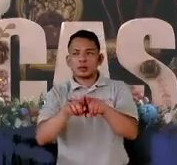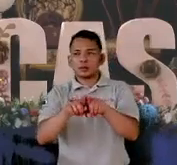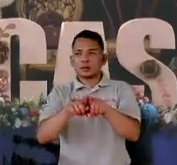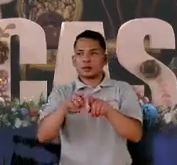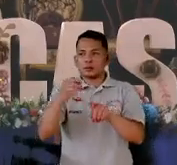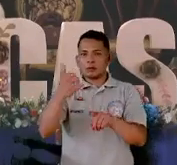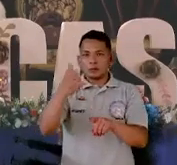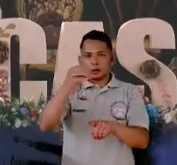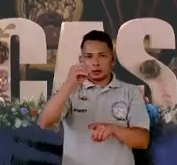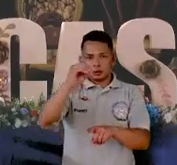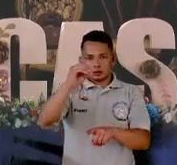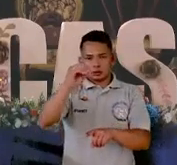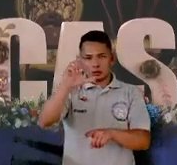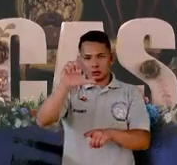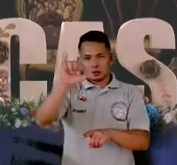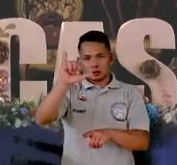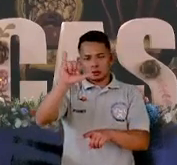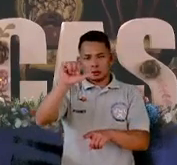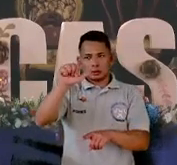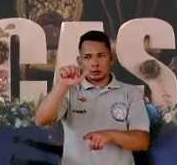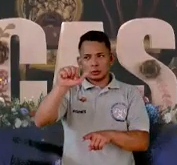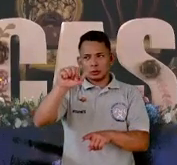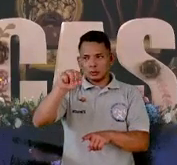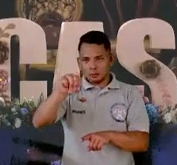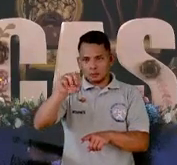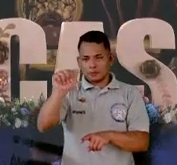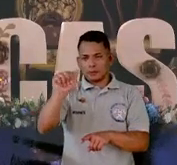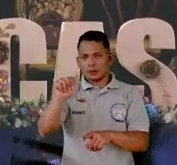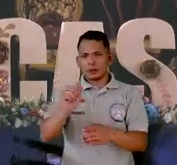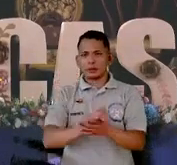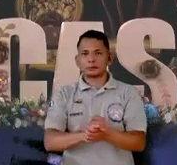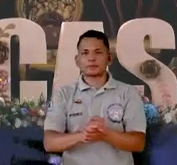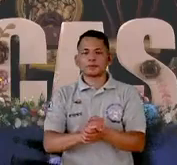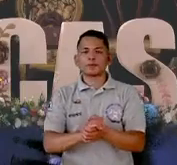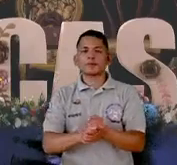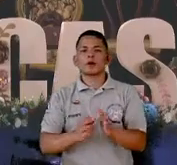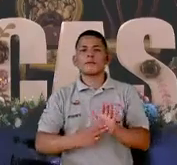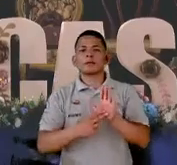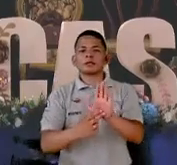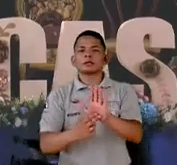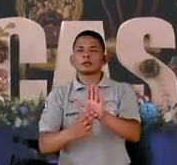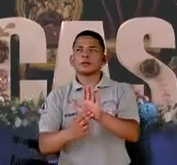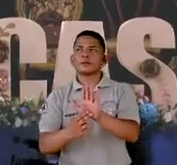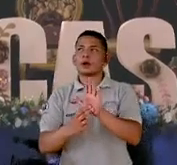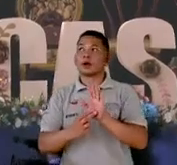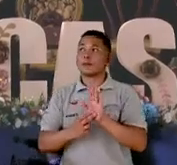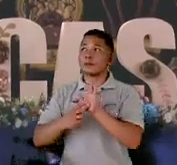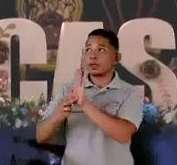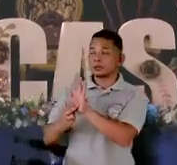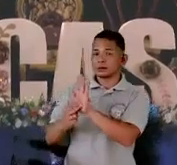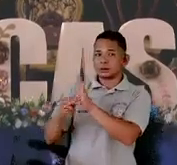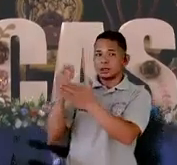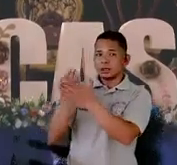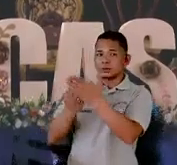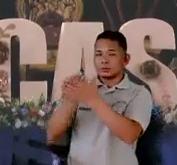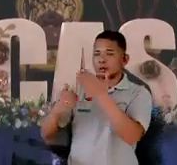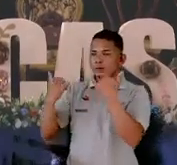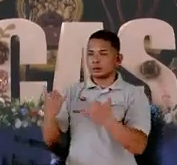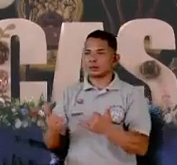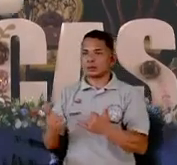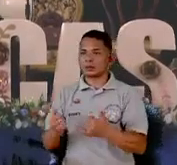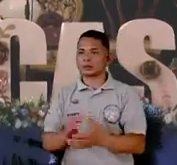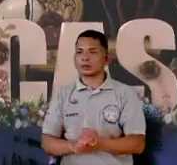presentar las peticiones en este momento. No sé si hay un hermano que